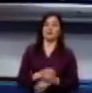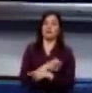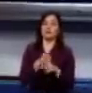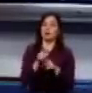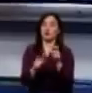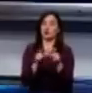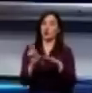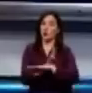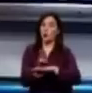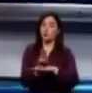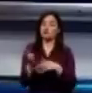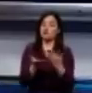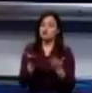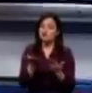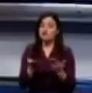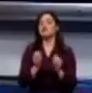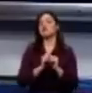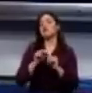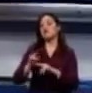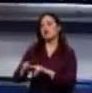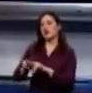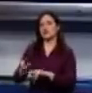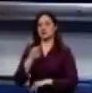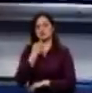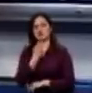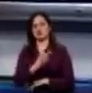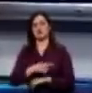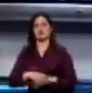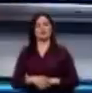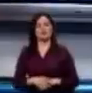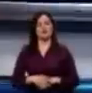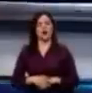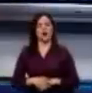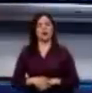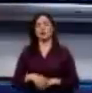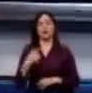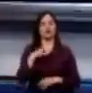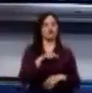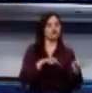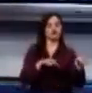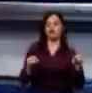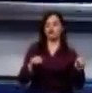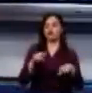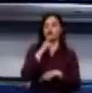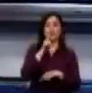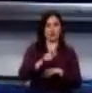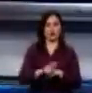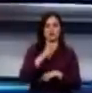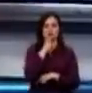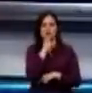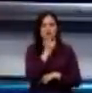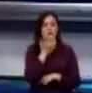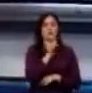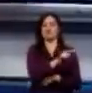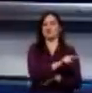embargo, los usuarios de transporte como taxis aseguran que prefieren este servicio debido a las